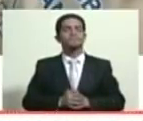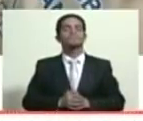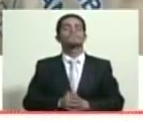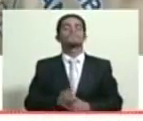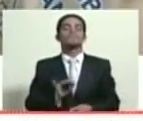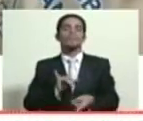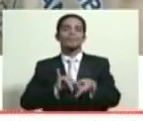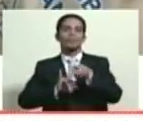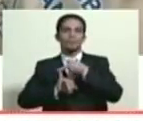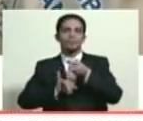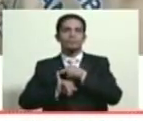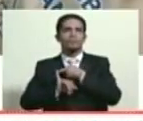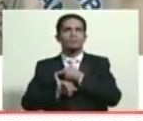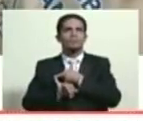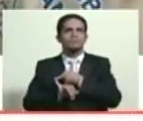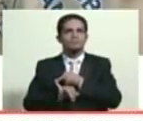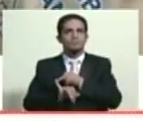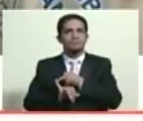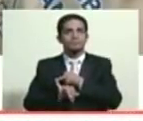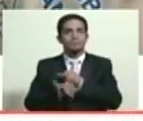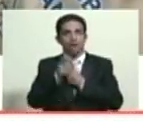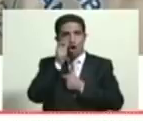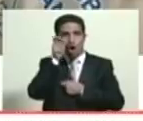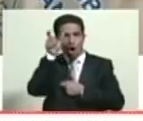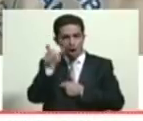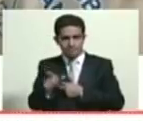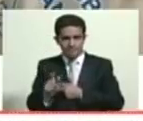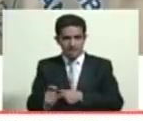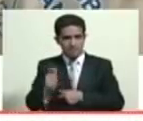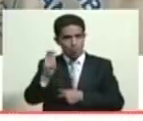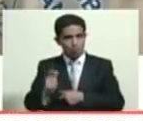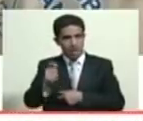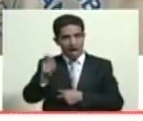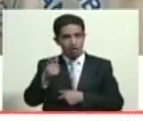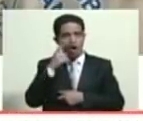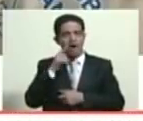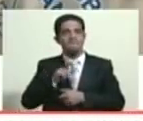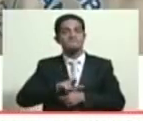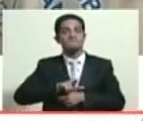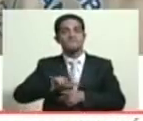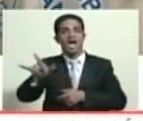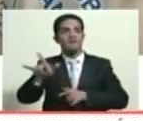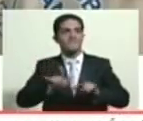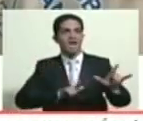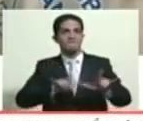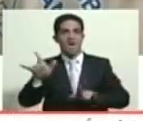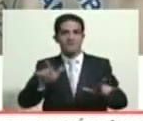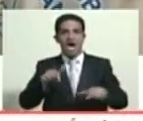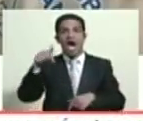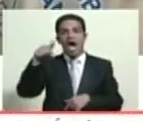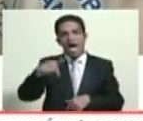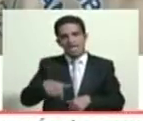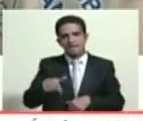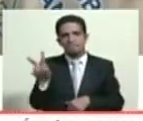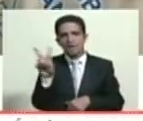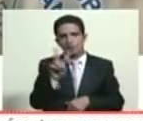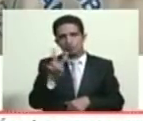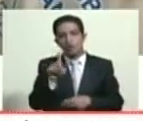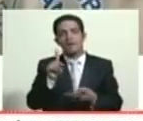Considerando que el mencionado diputado en los viajes realizados dentro y fuera del territorio